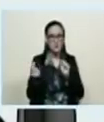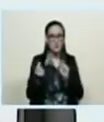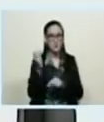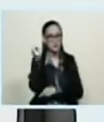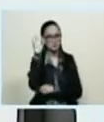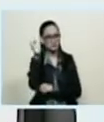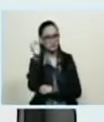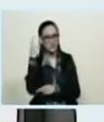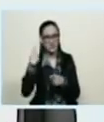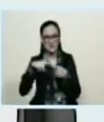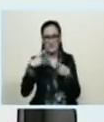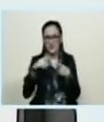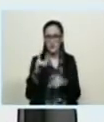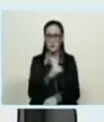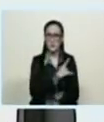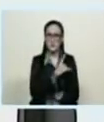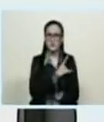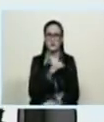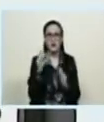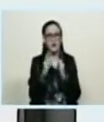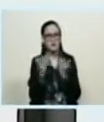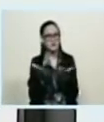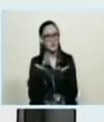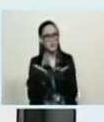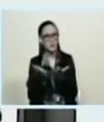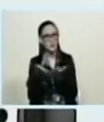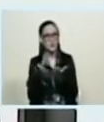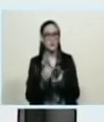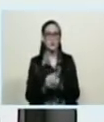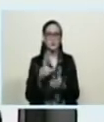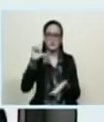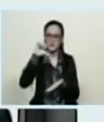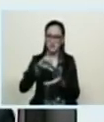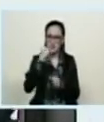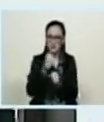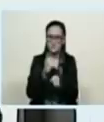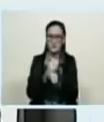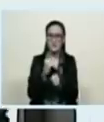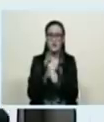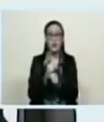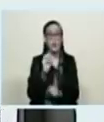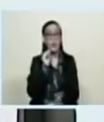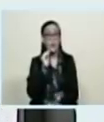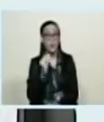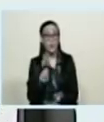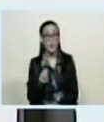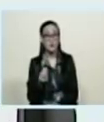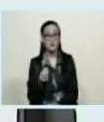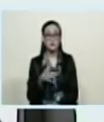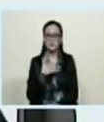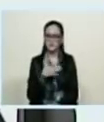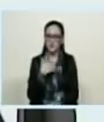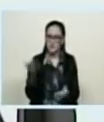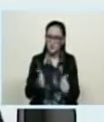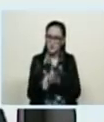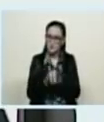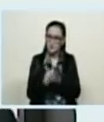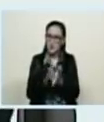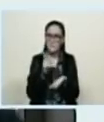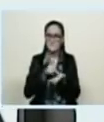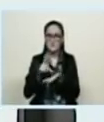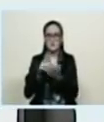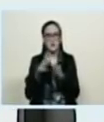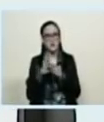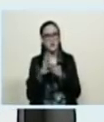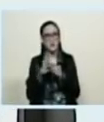conversatorios, seminarios en distintas universidades, casas de estudios, centros de trabajo, donde la juventud se siente muy motivada a participar